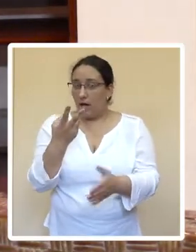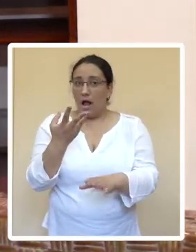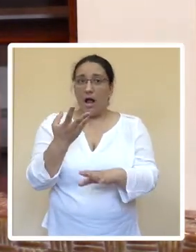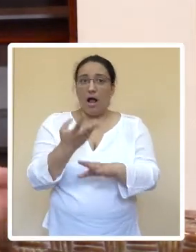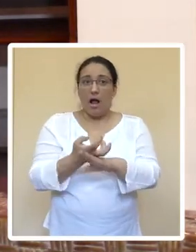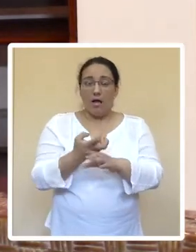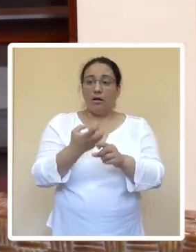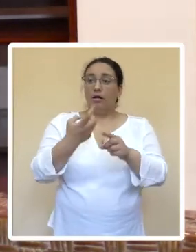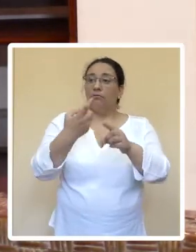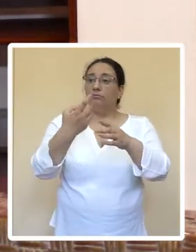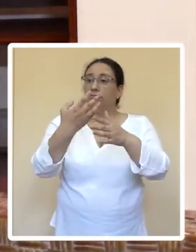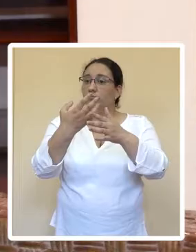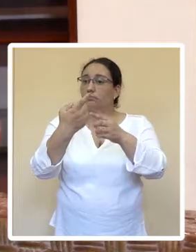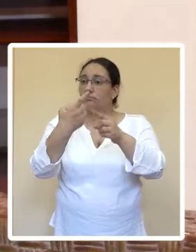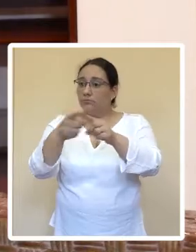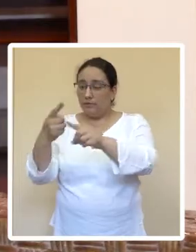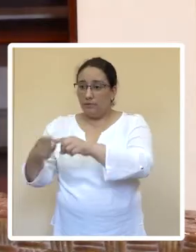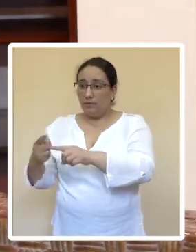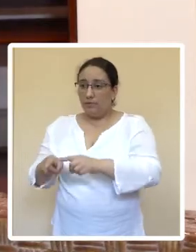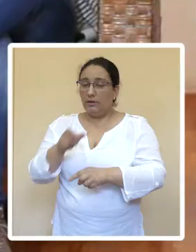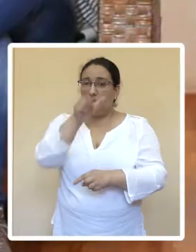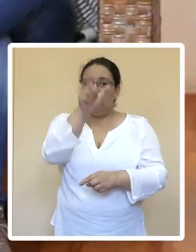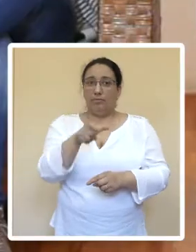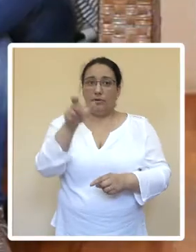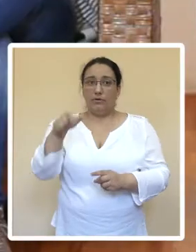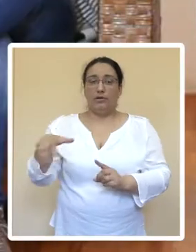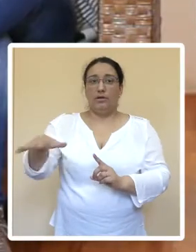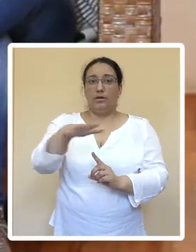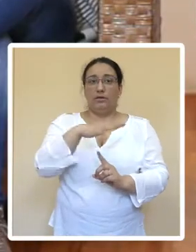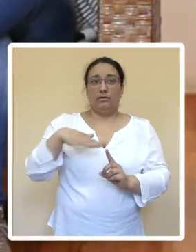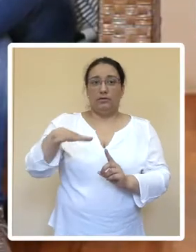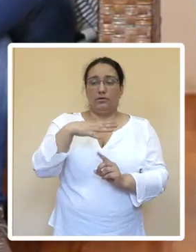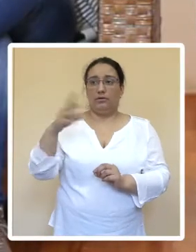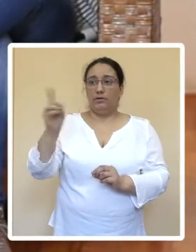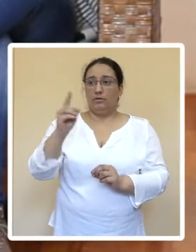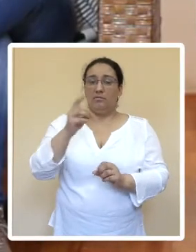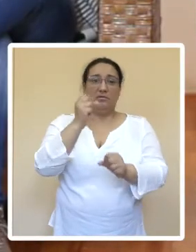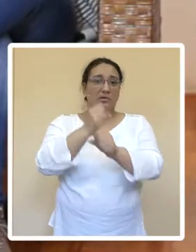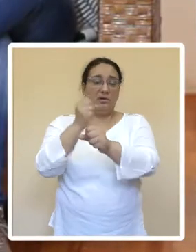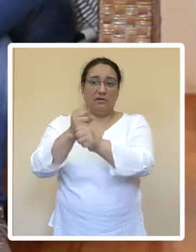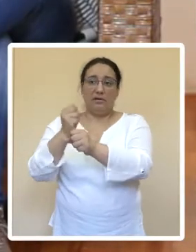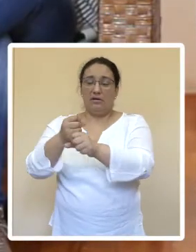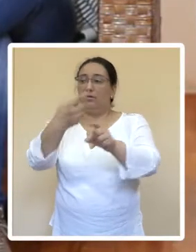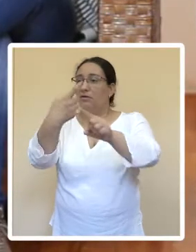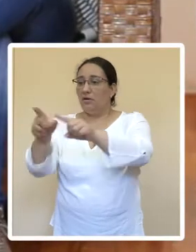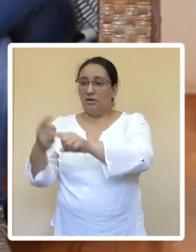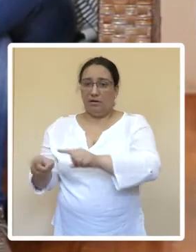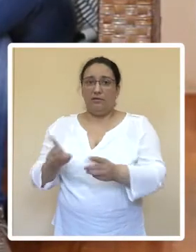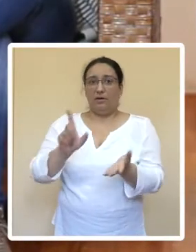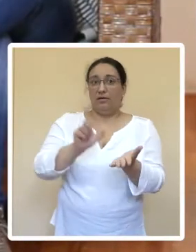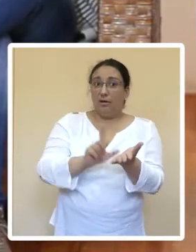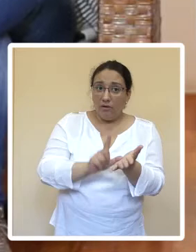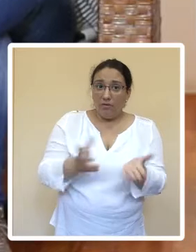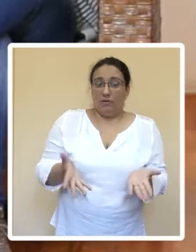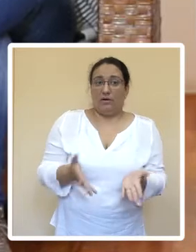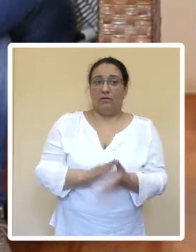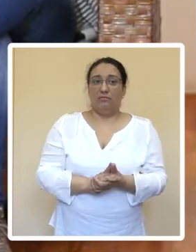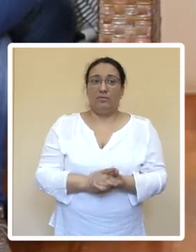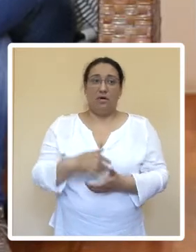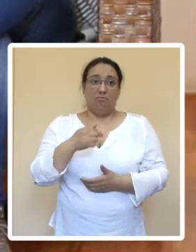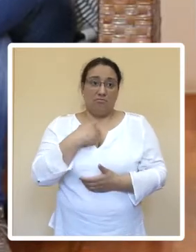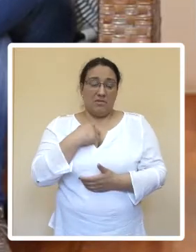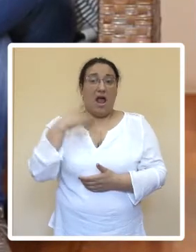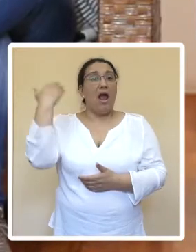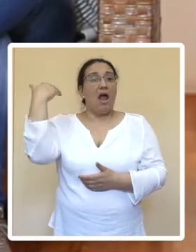con discapacidad trabajando en diferentes partes. Yo le dije: sí, me parece súper interesante, que ya está bueno ya de